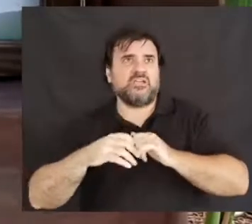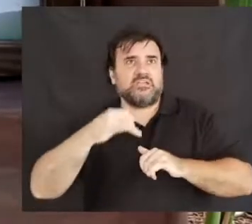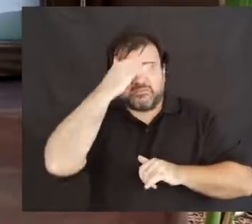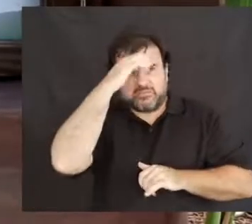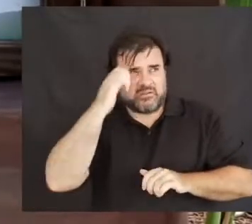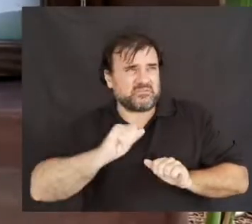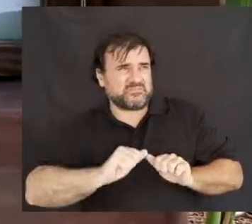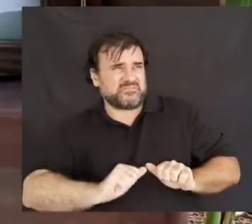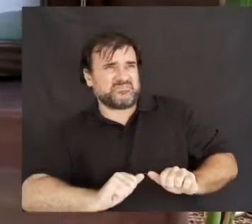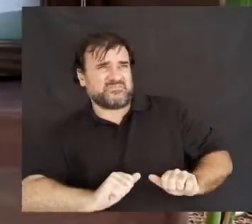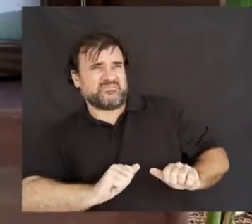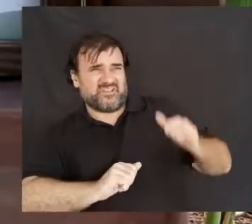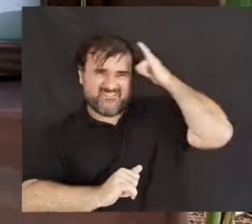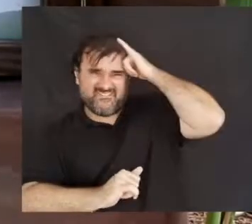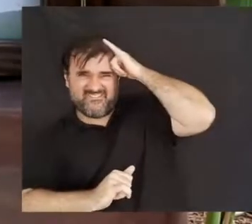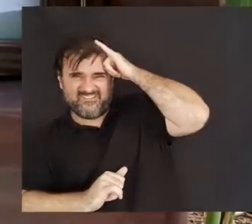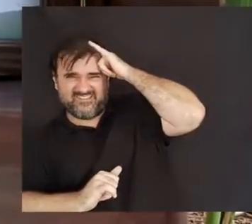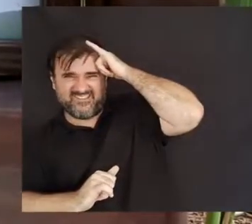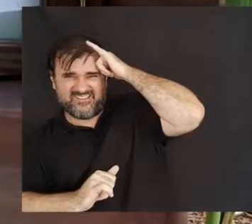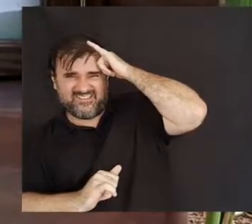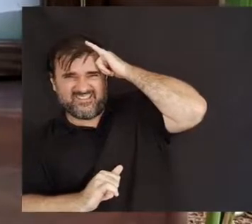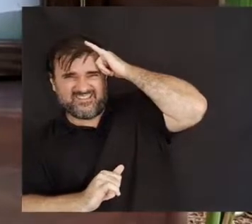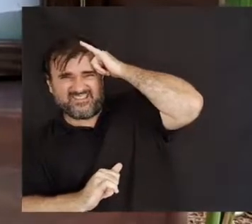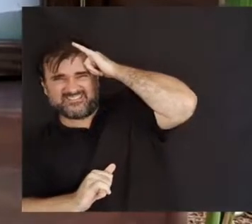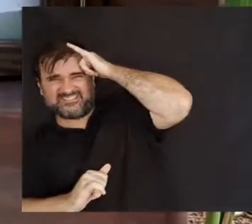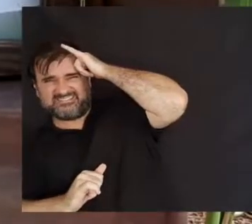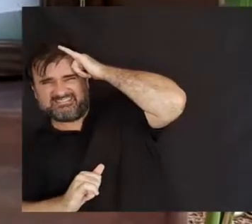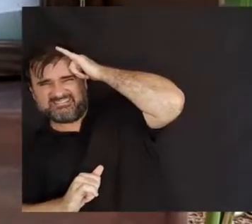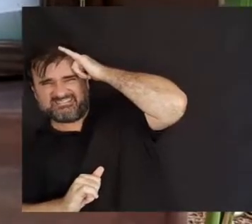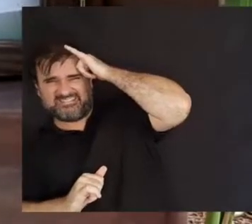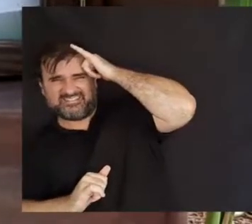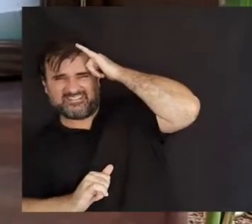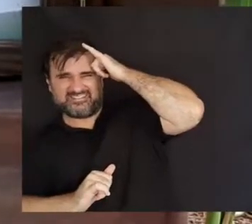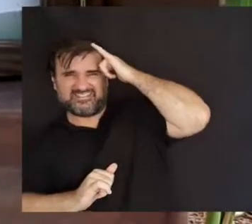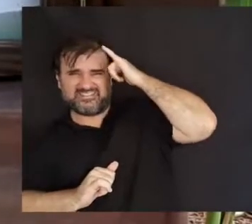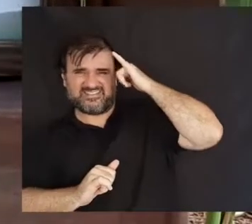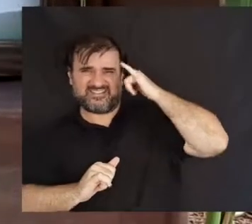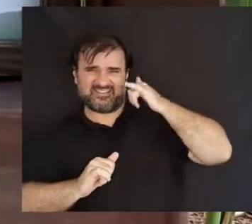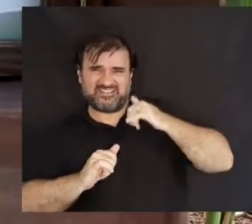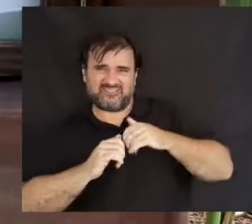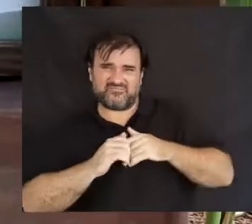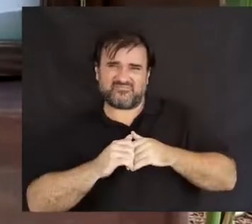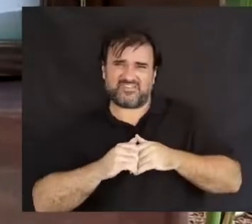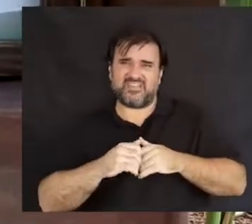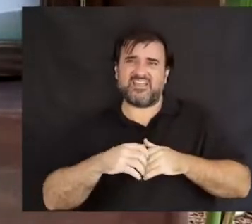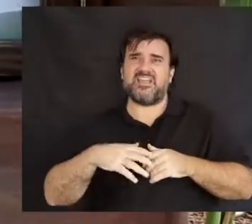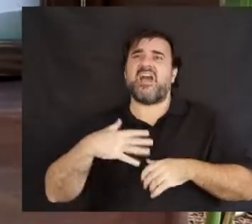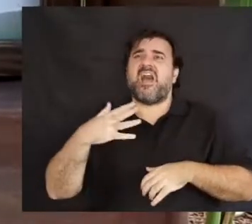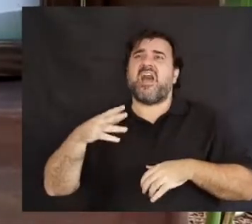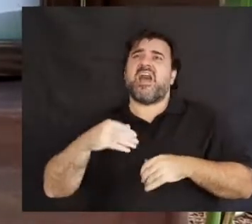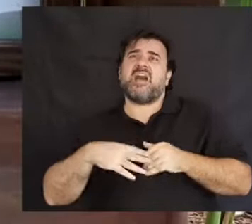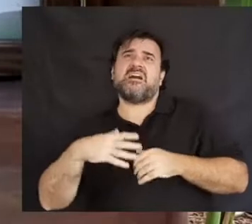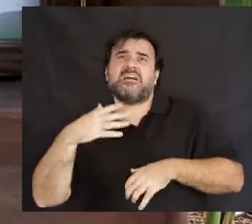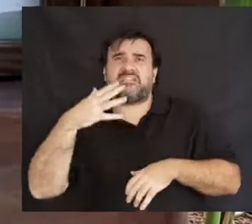recular, arrollado por aquella inmensa e incontenible avalancha. ¡Aguante, mi Josco! Gritaba desesperado